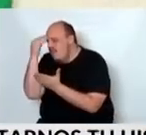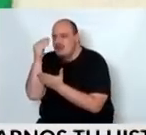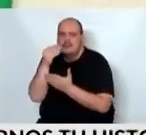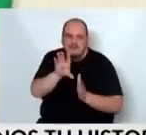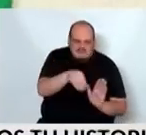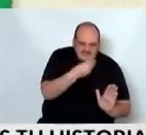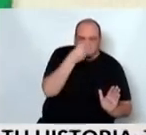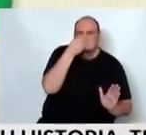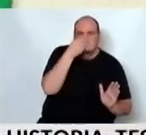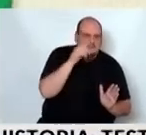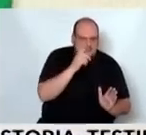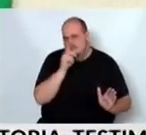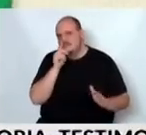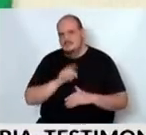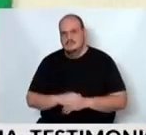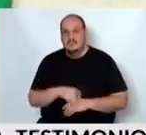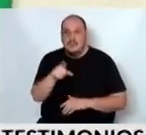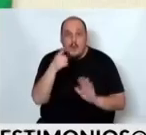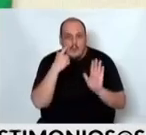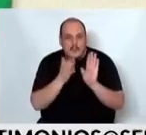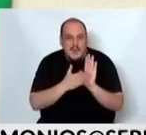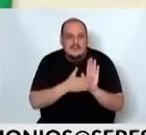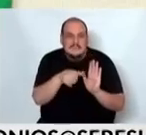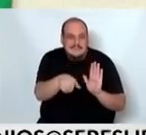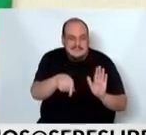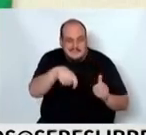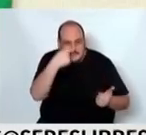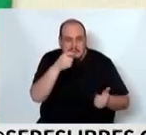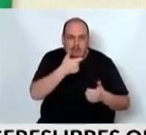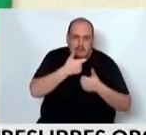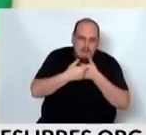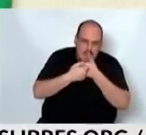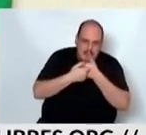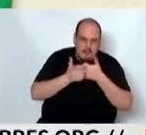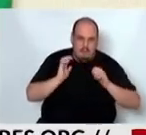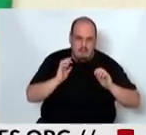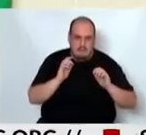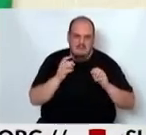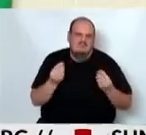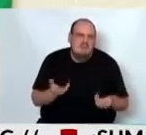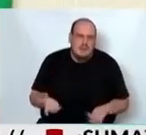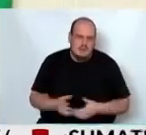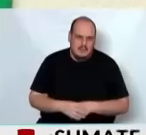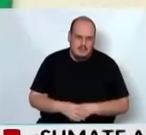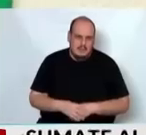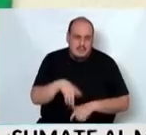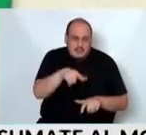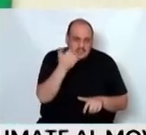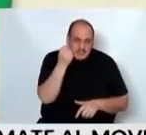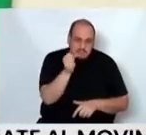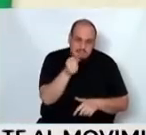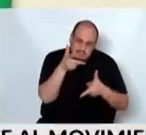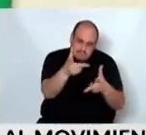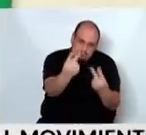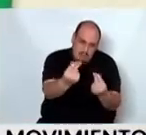eso te digo a vos que si estás tentado de tomar merca, de fumar paco, ¿para qué? Si todos los que estuvimos ahí te vamos a decir que no.